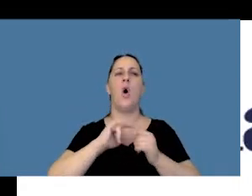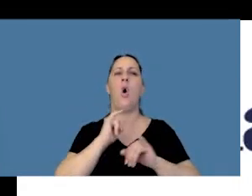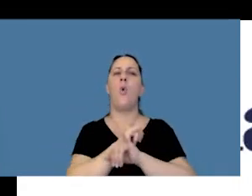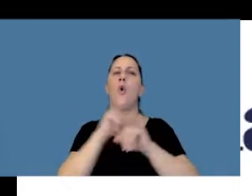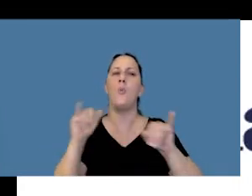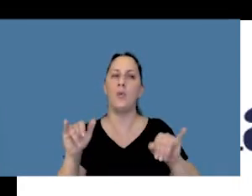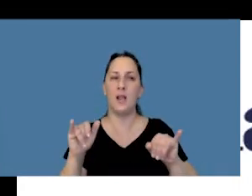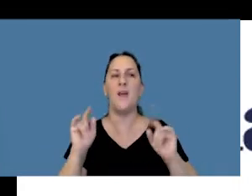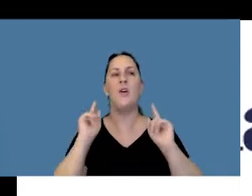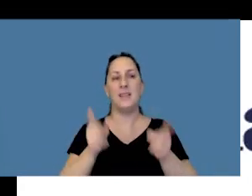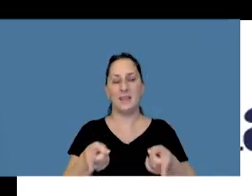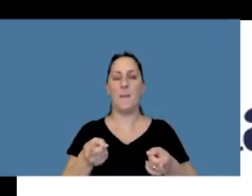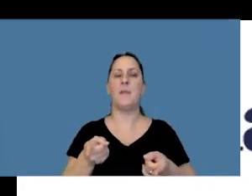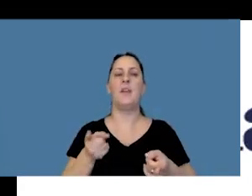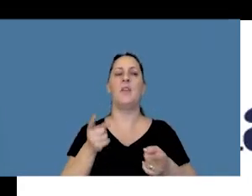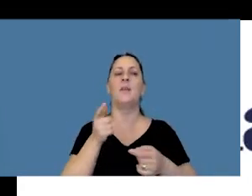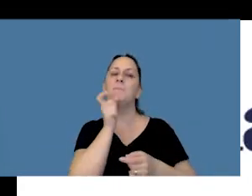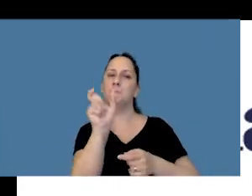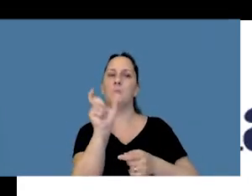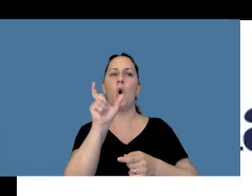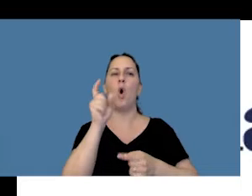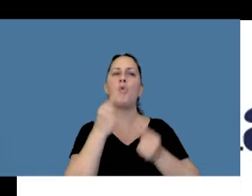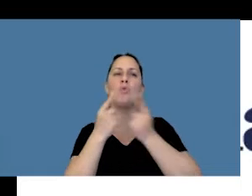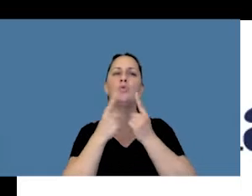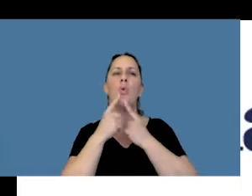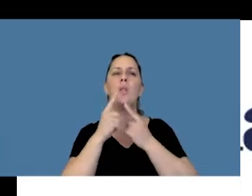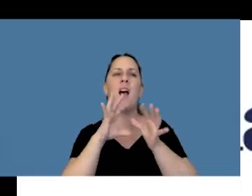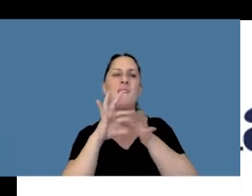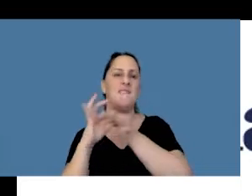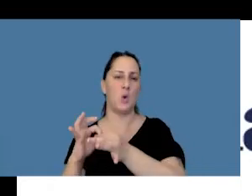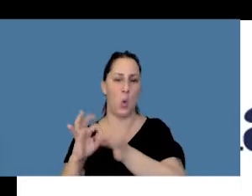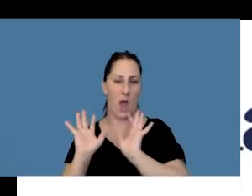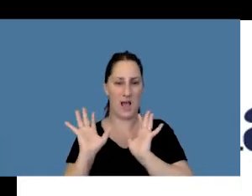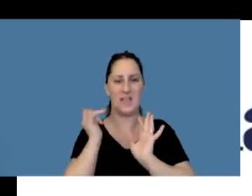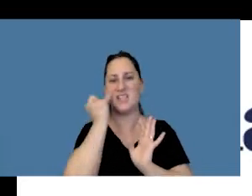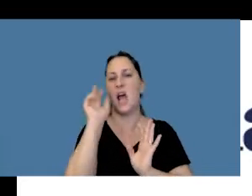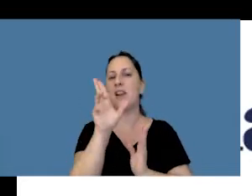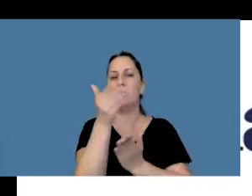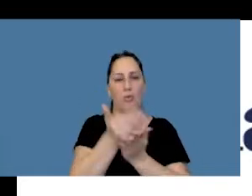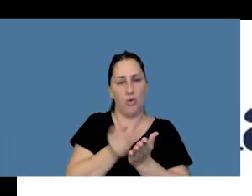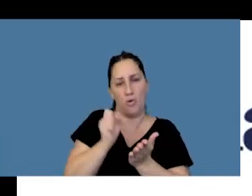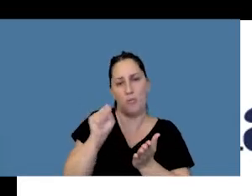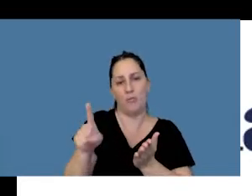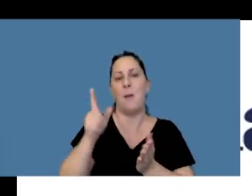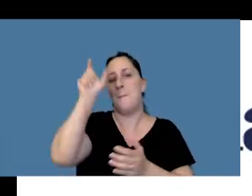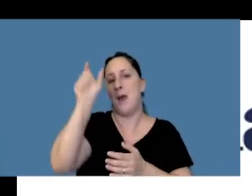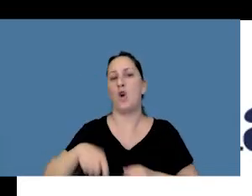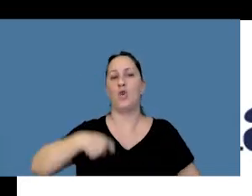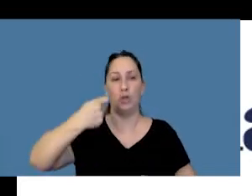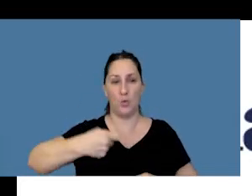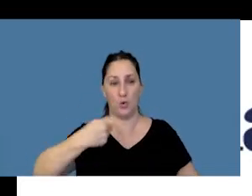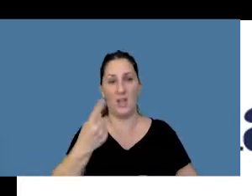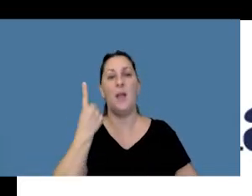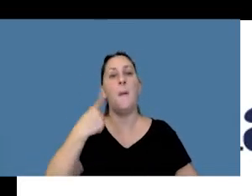además trae el concepto de consulta vinculante, que ya tiene su propia resolución para el contribuyente, pero sabemos